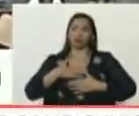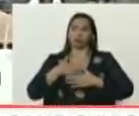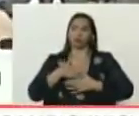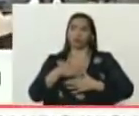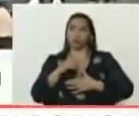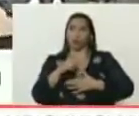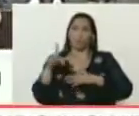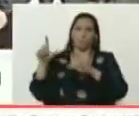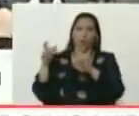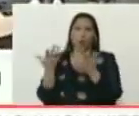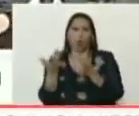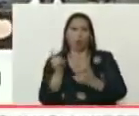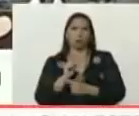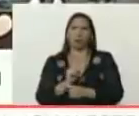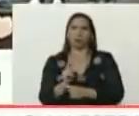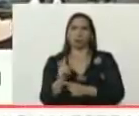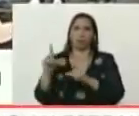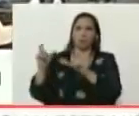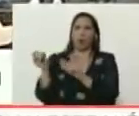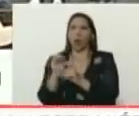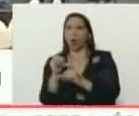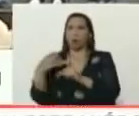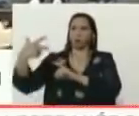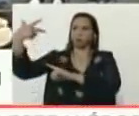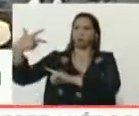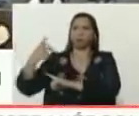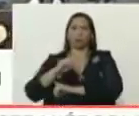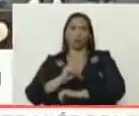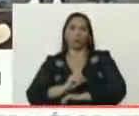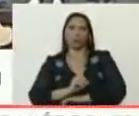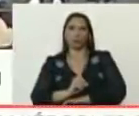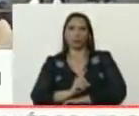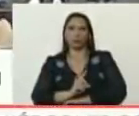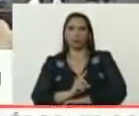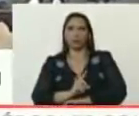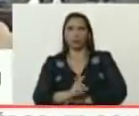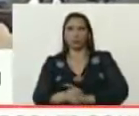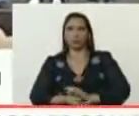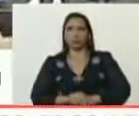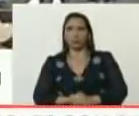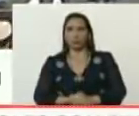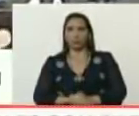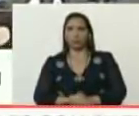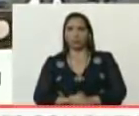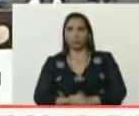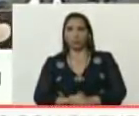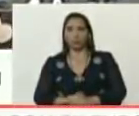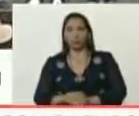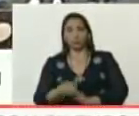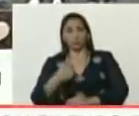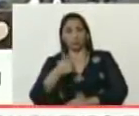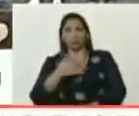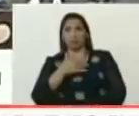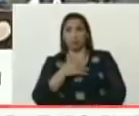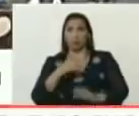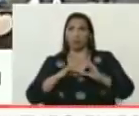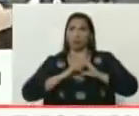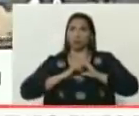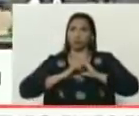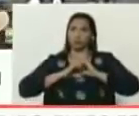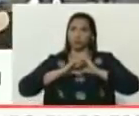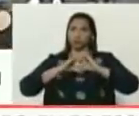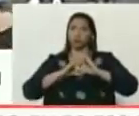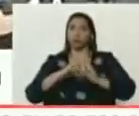pose, con una pose y una cámara que no, no, no. Esto es desde el corazón que